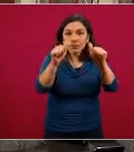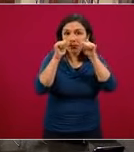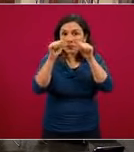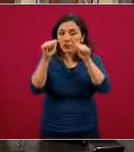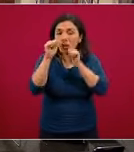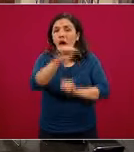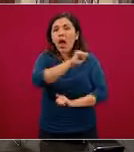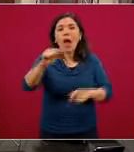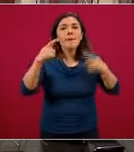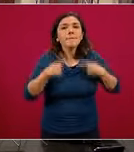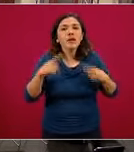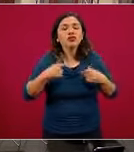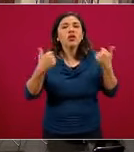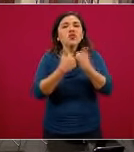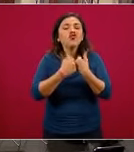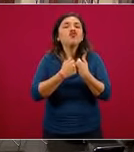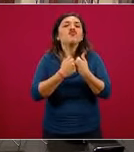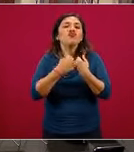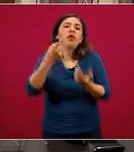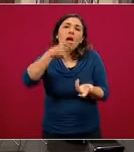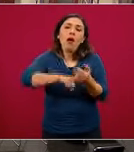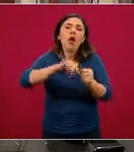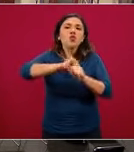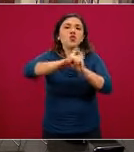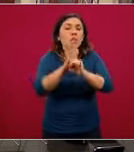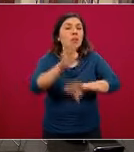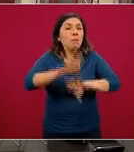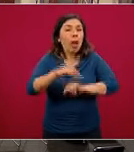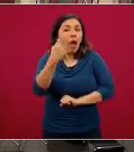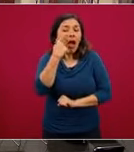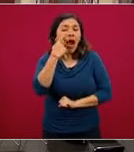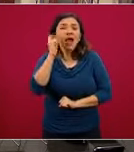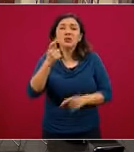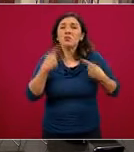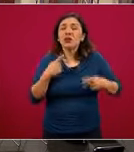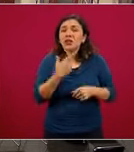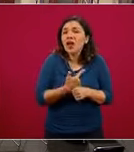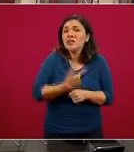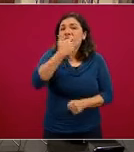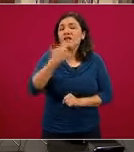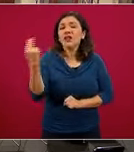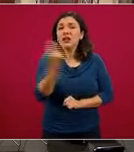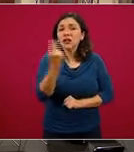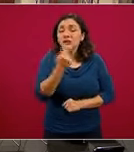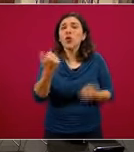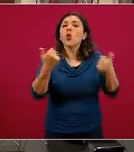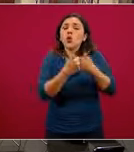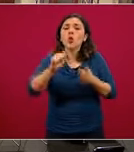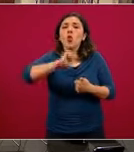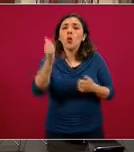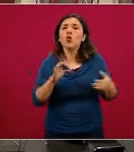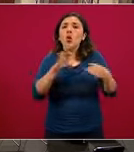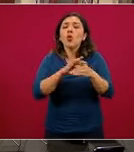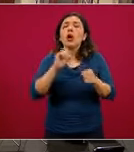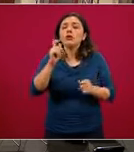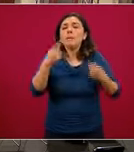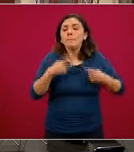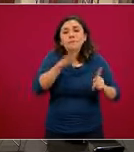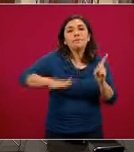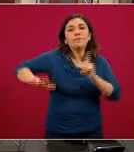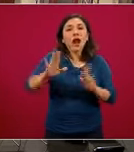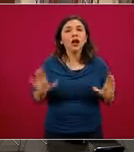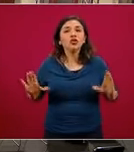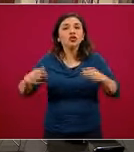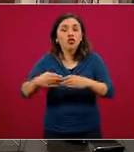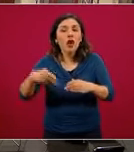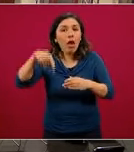de pacientes COVID, sobre todo casos graves que así lo requieren, y el complemento también comunitario que en un momento determinado